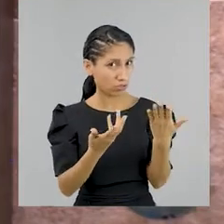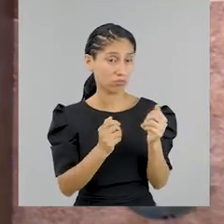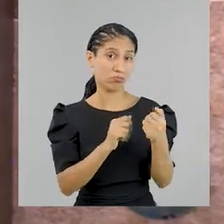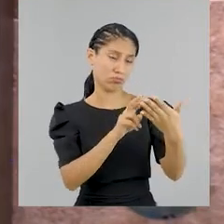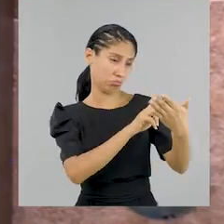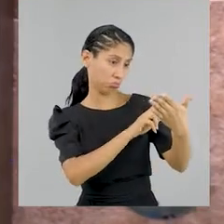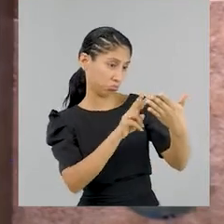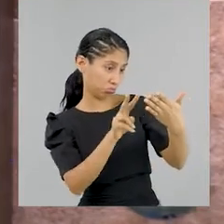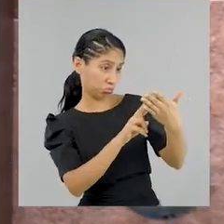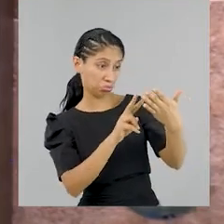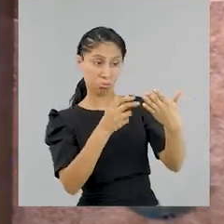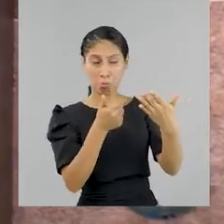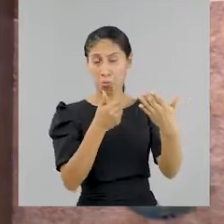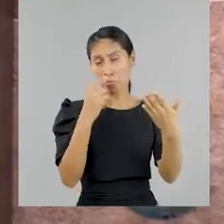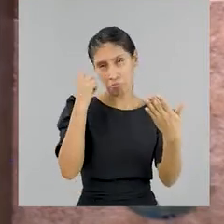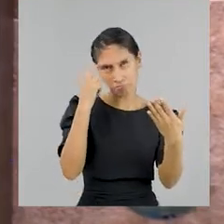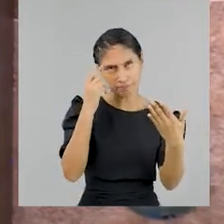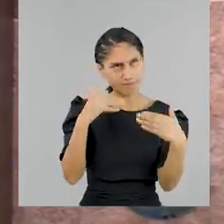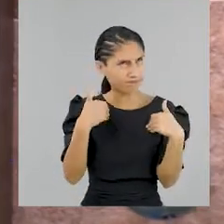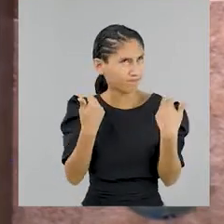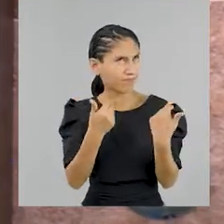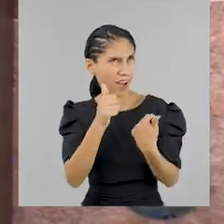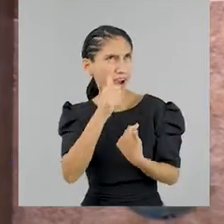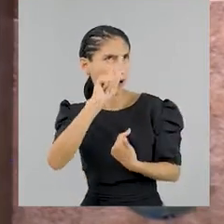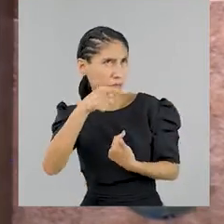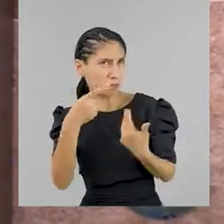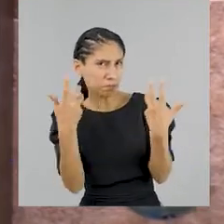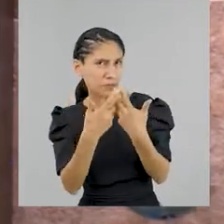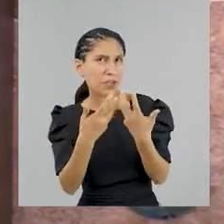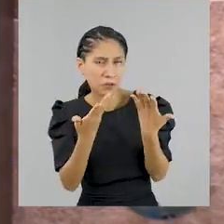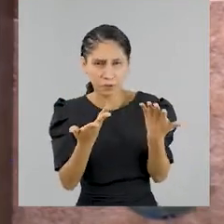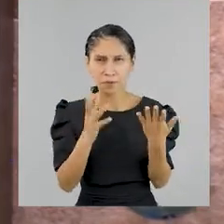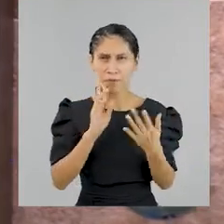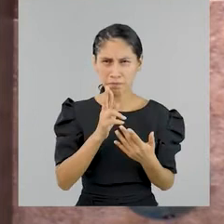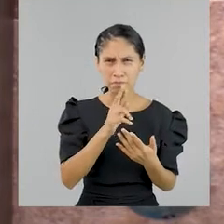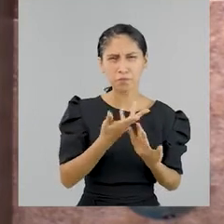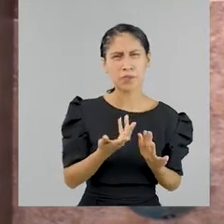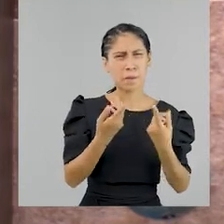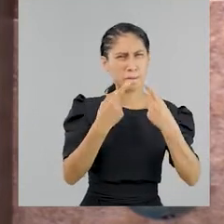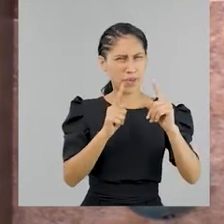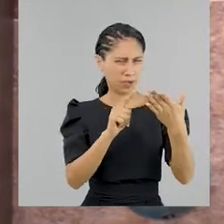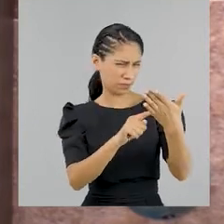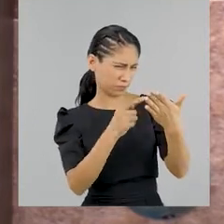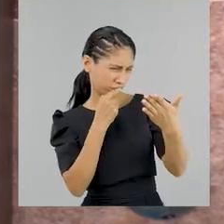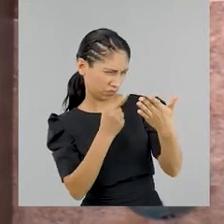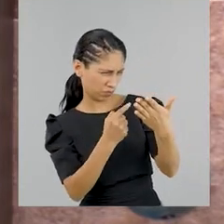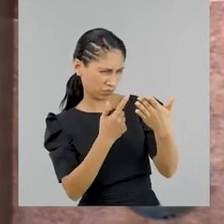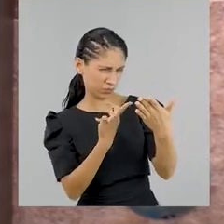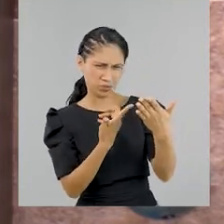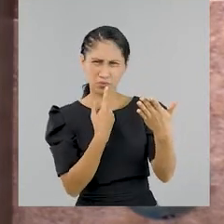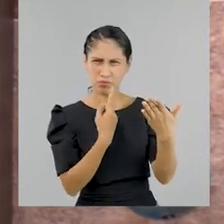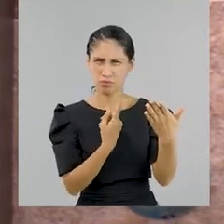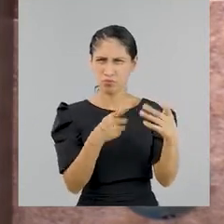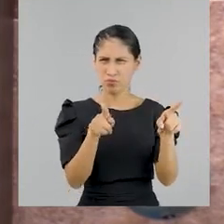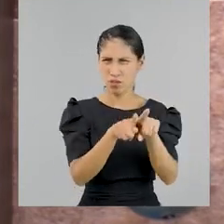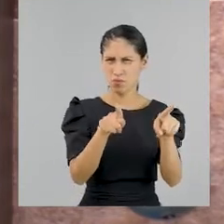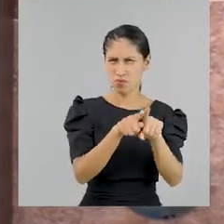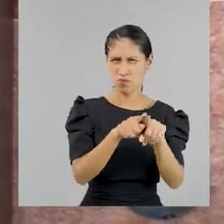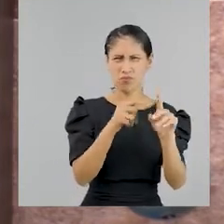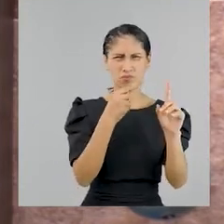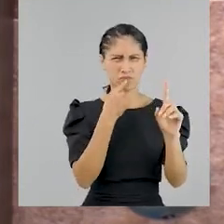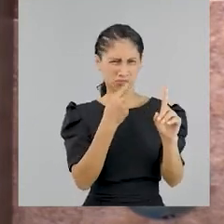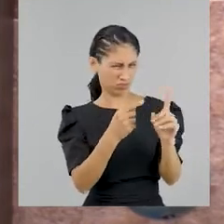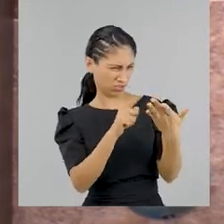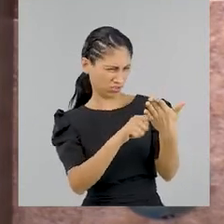esta paráfrasis es la correcta, pero un detalle importante de la paráfrasis deja sin efecto a esta alternativa: generar